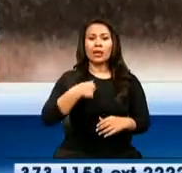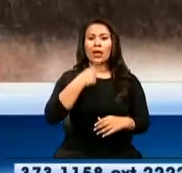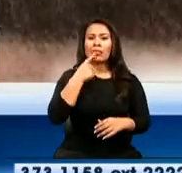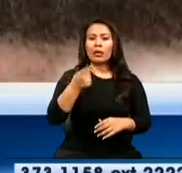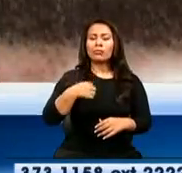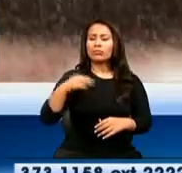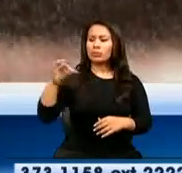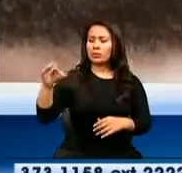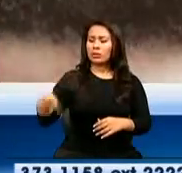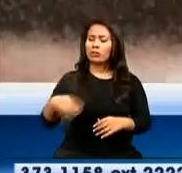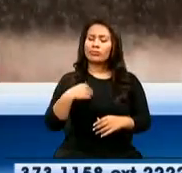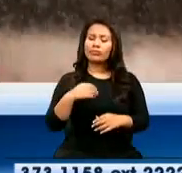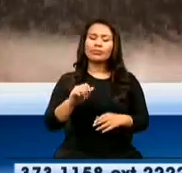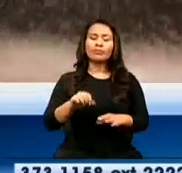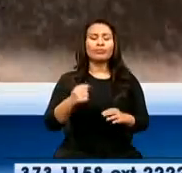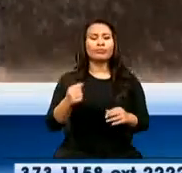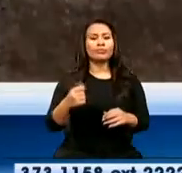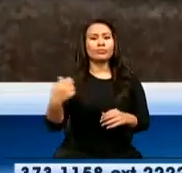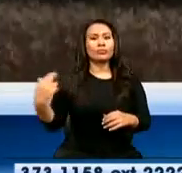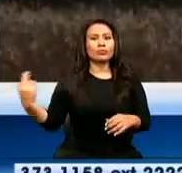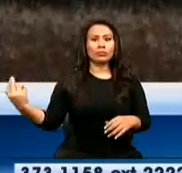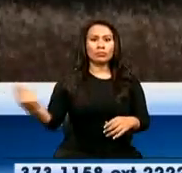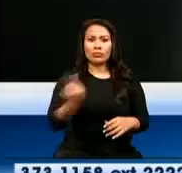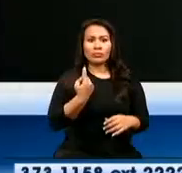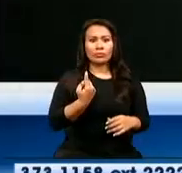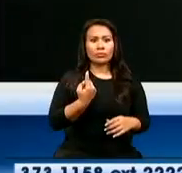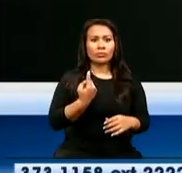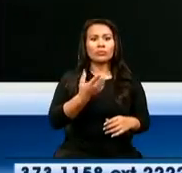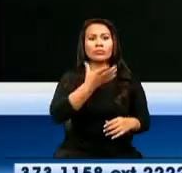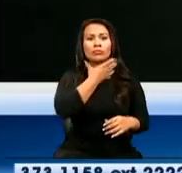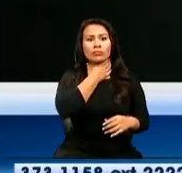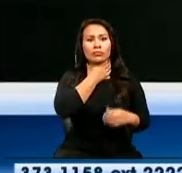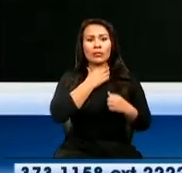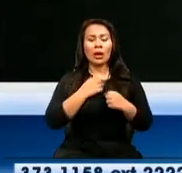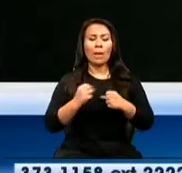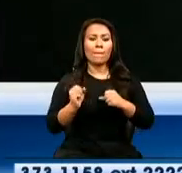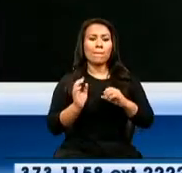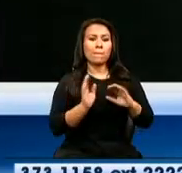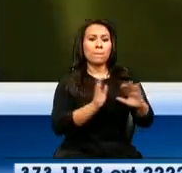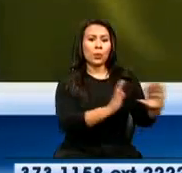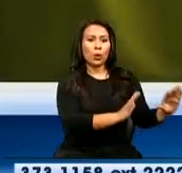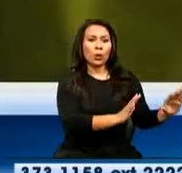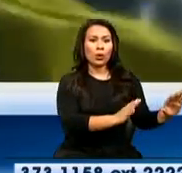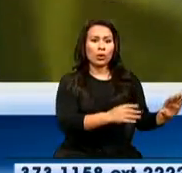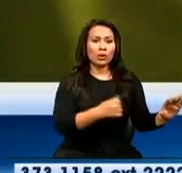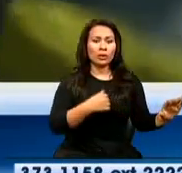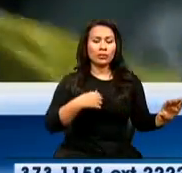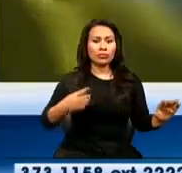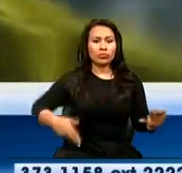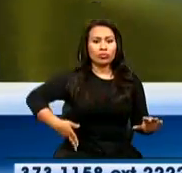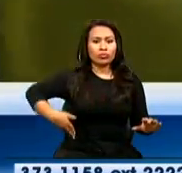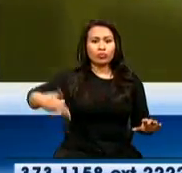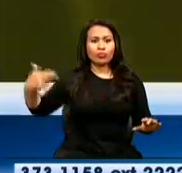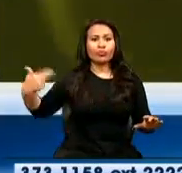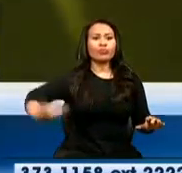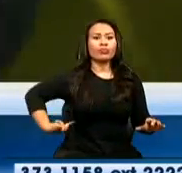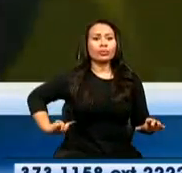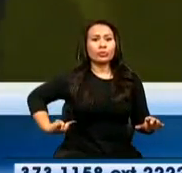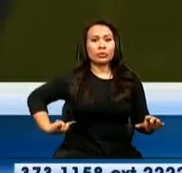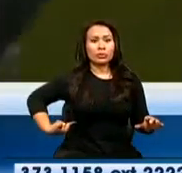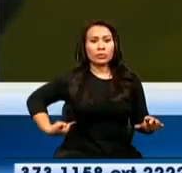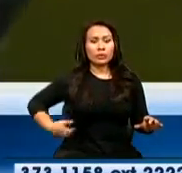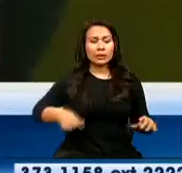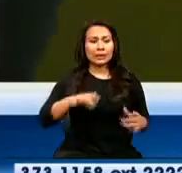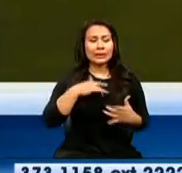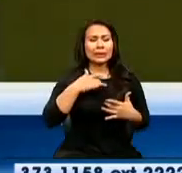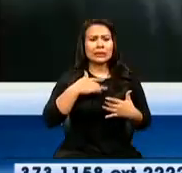baje. Yo sentí que me cogieron del cuello así y el señor que estaba a mi lado algo sacó de entre su ropa y solo sentí